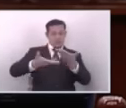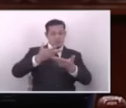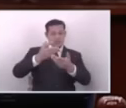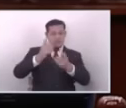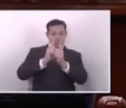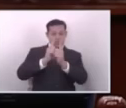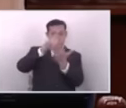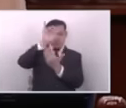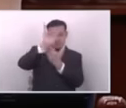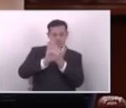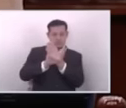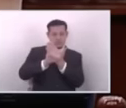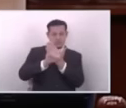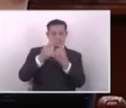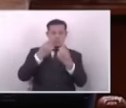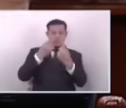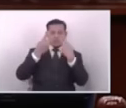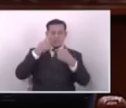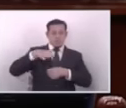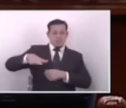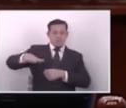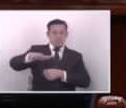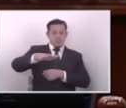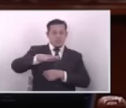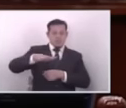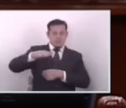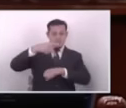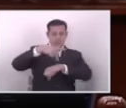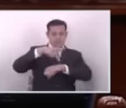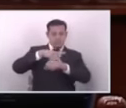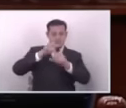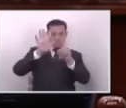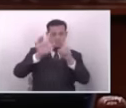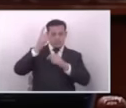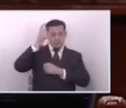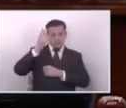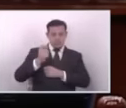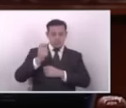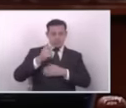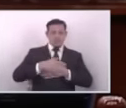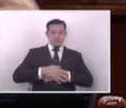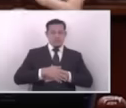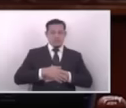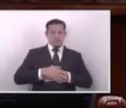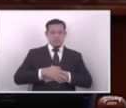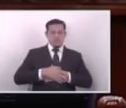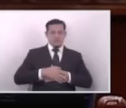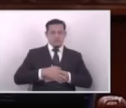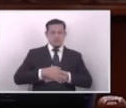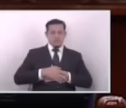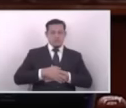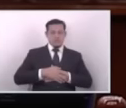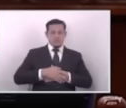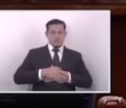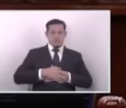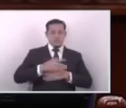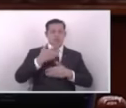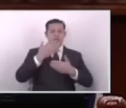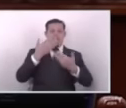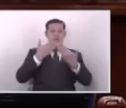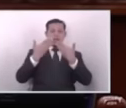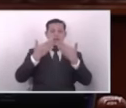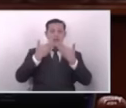relacionados a proyectos de turismo por el periodo de 6 meses. Y se han rasgado las vestiduras, se han hablado